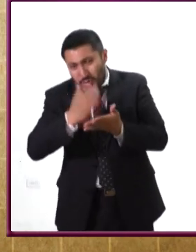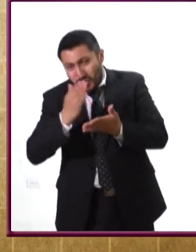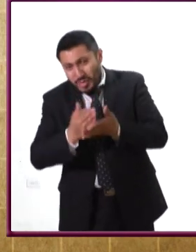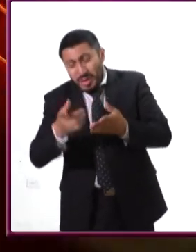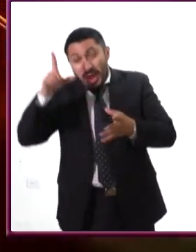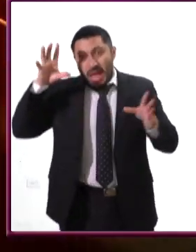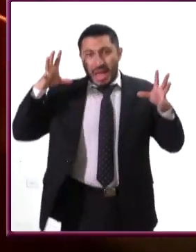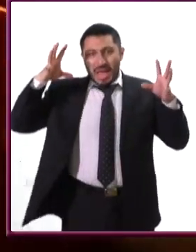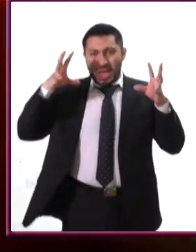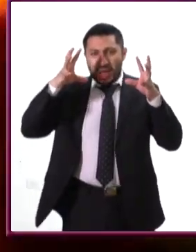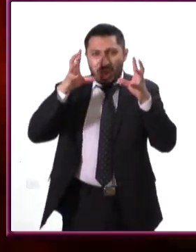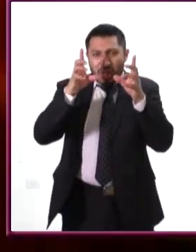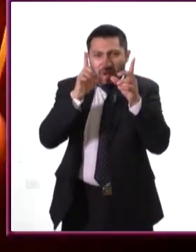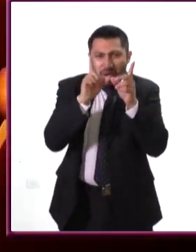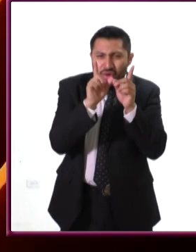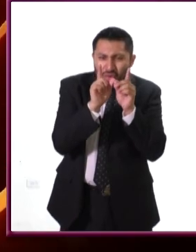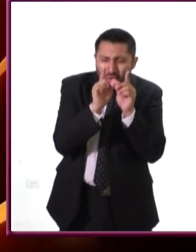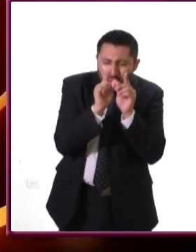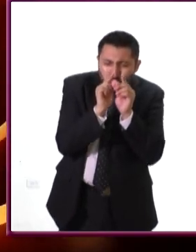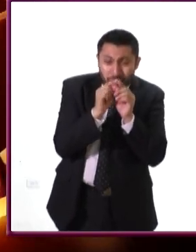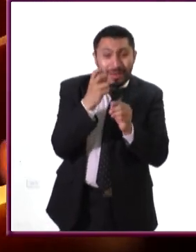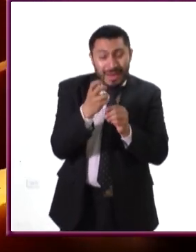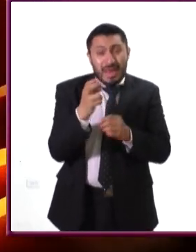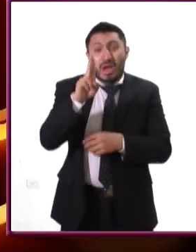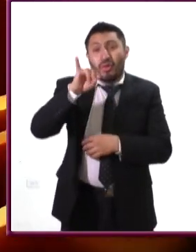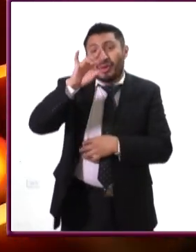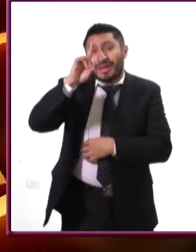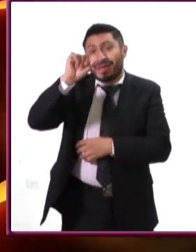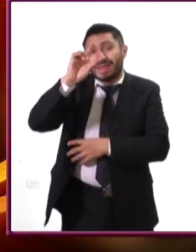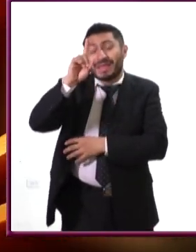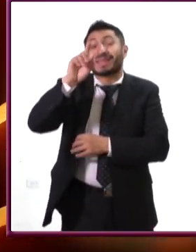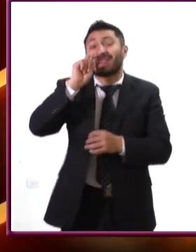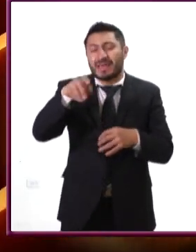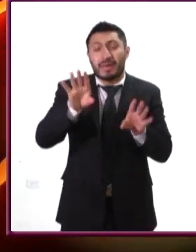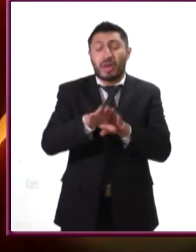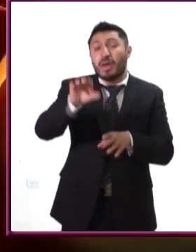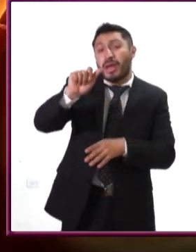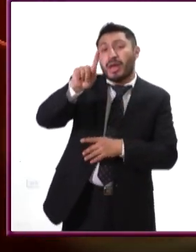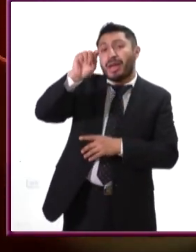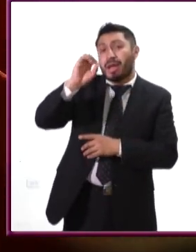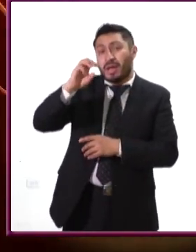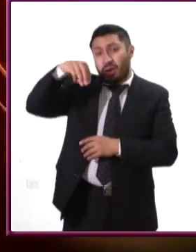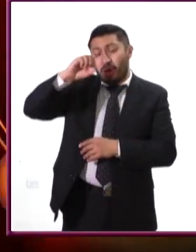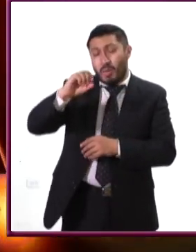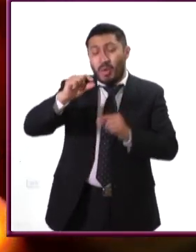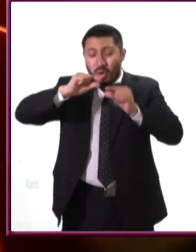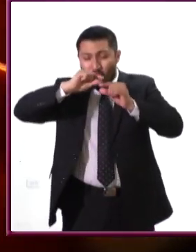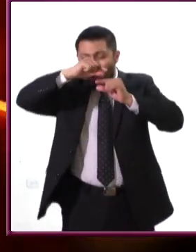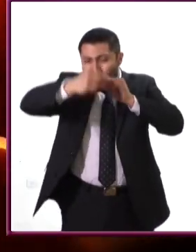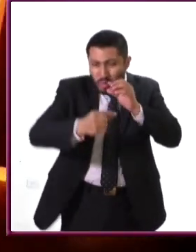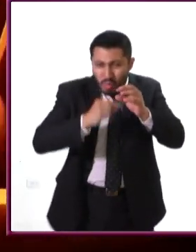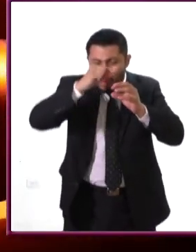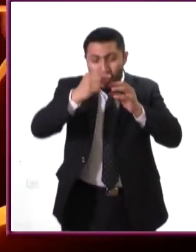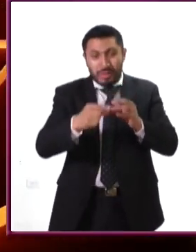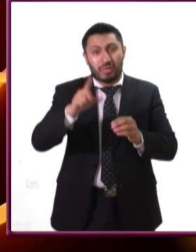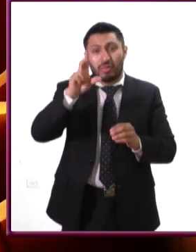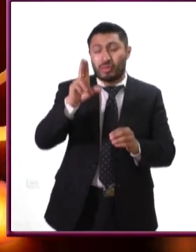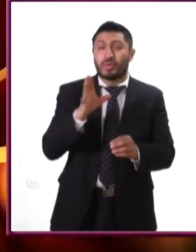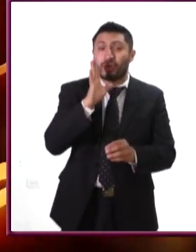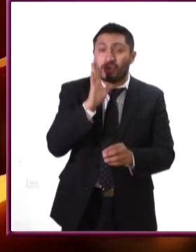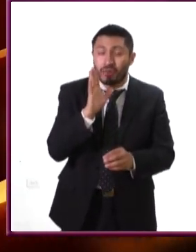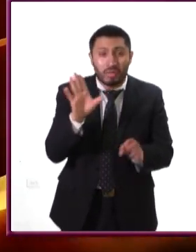y otra vez, se llegaría a un límite. Esa unidad básica que constituía las cosas era el átomo.